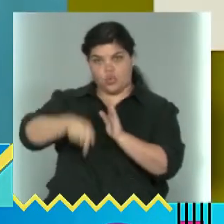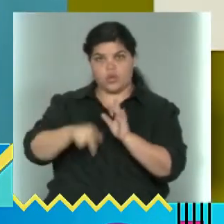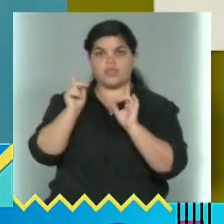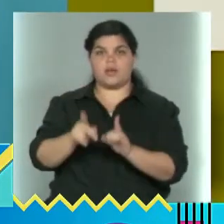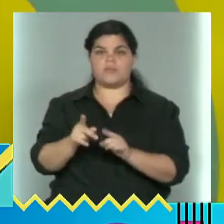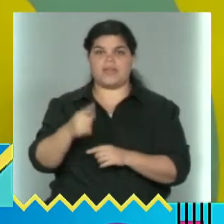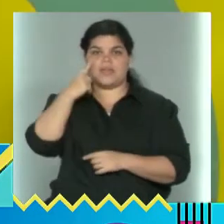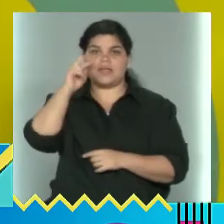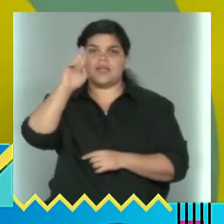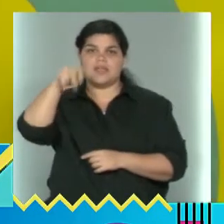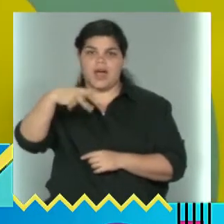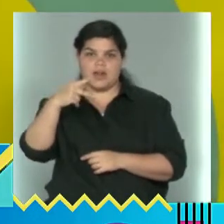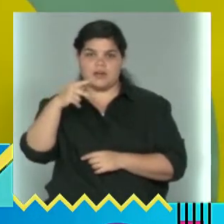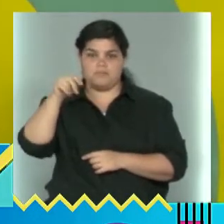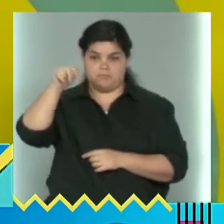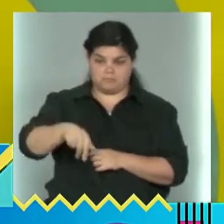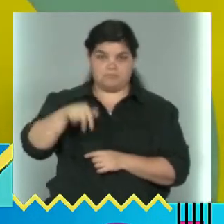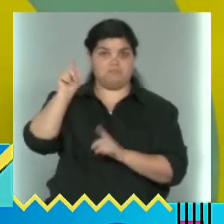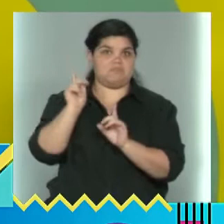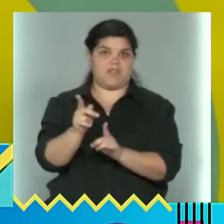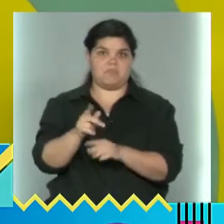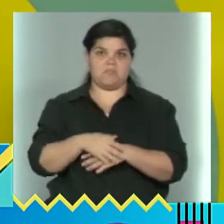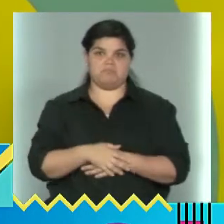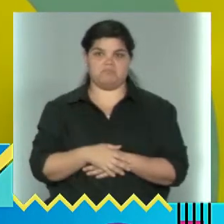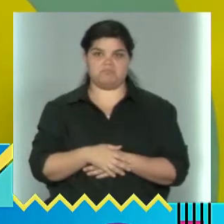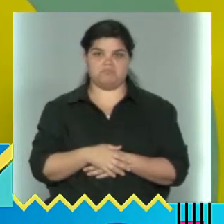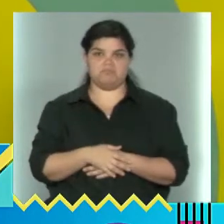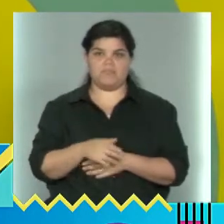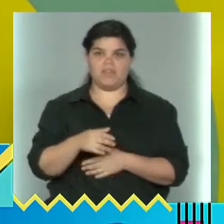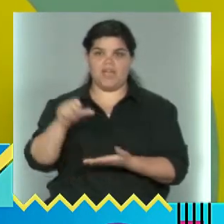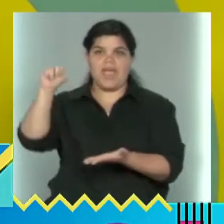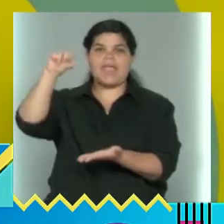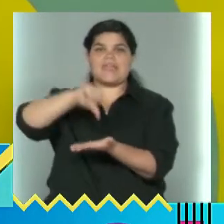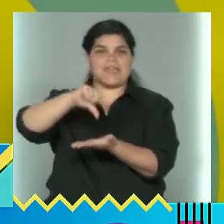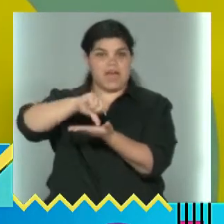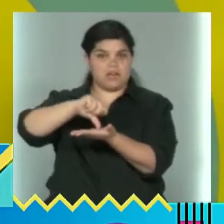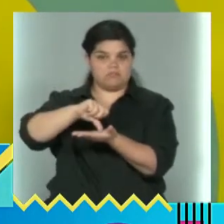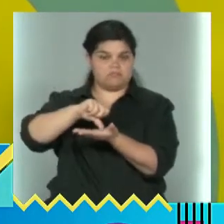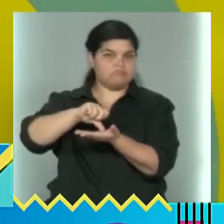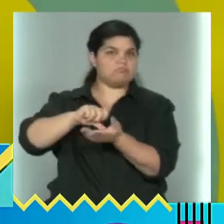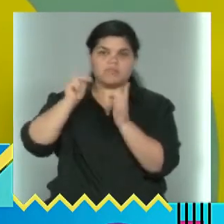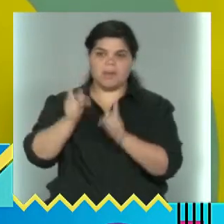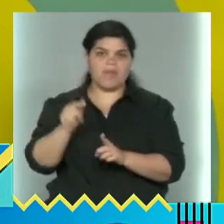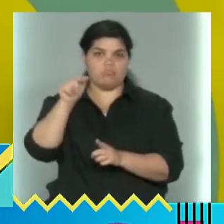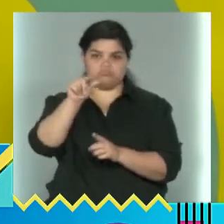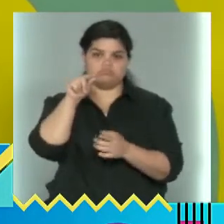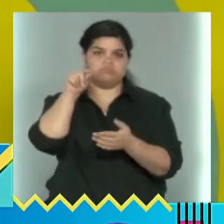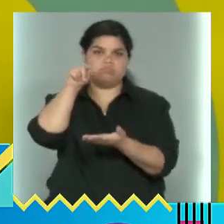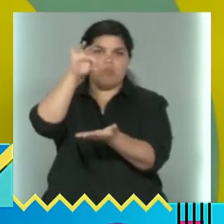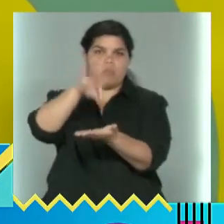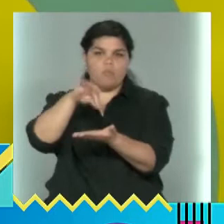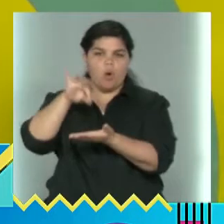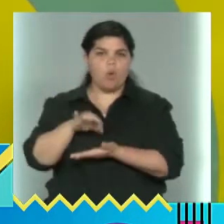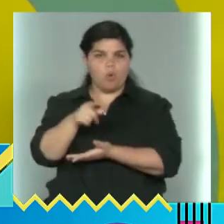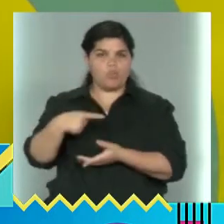Irán. Entonces como que de repente ahí tenemos a los dos